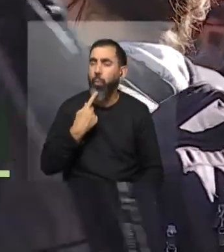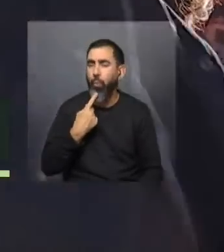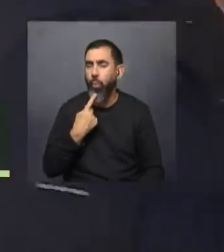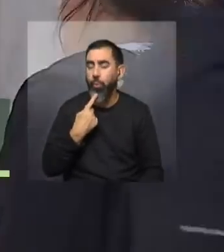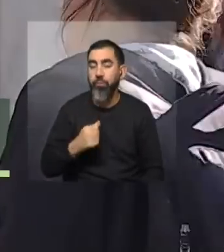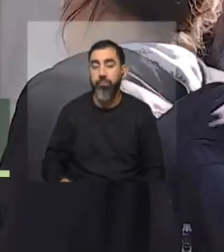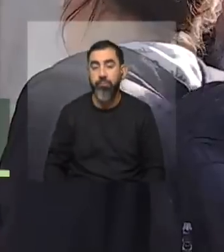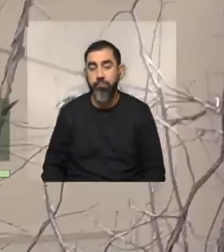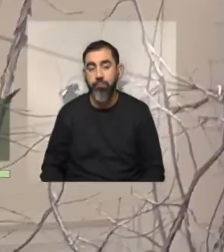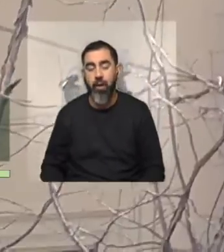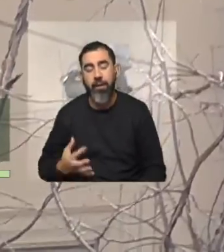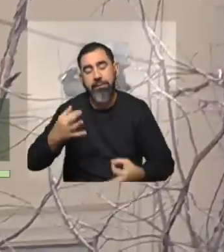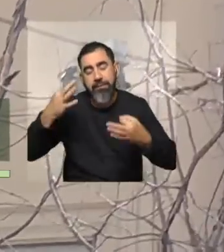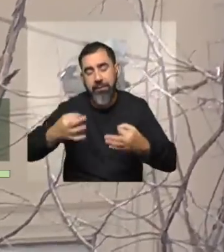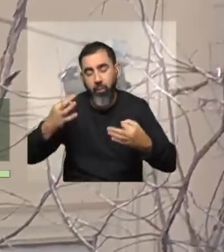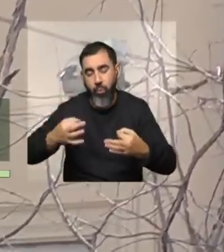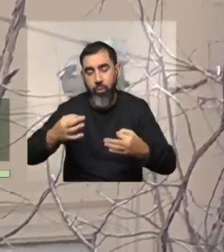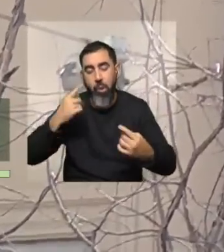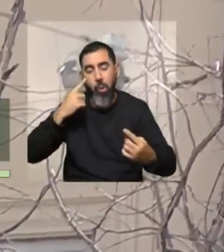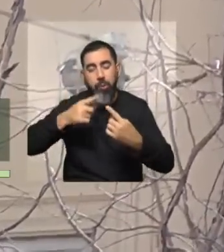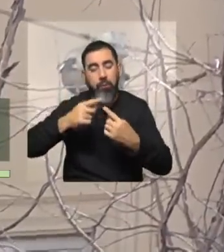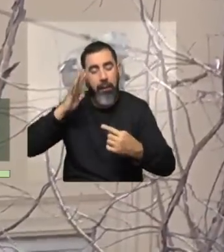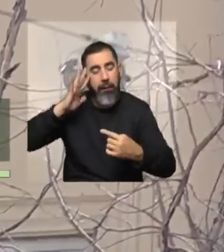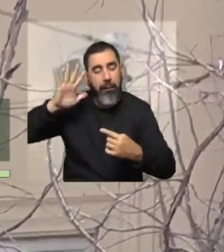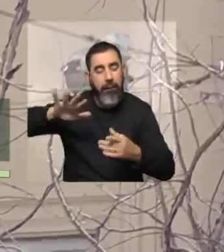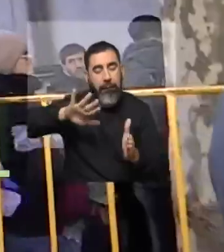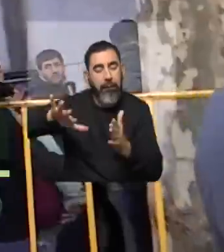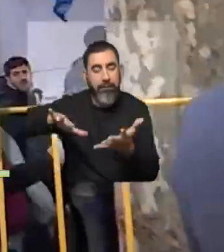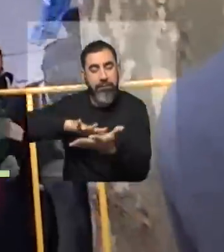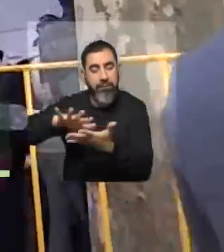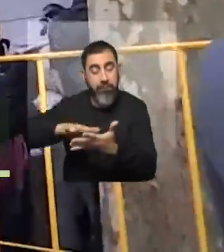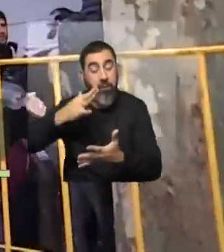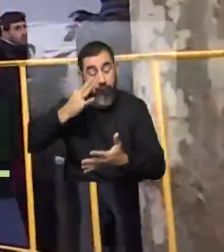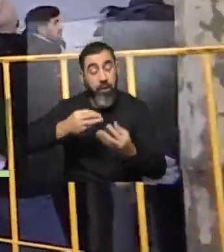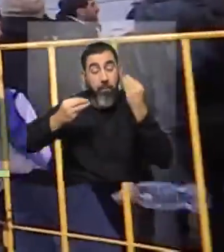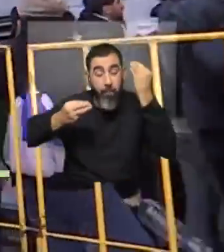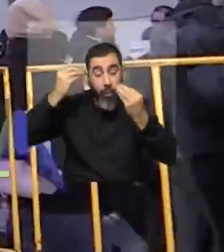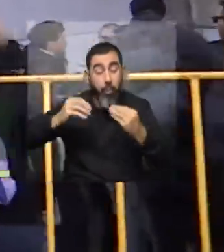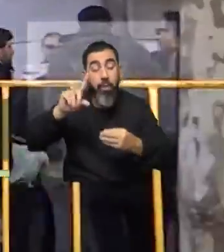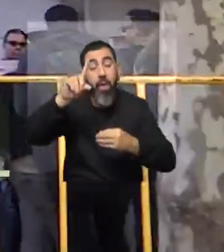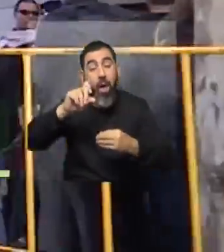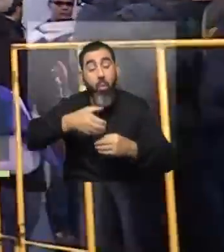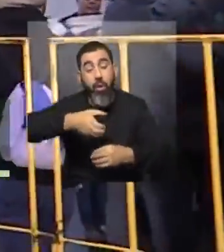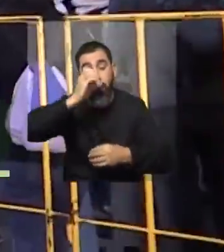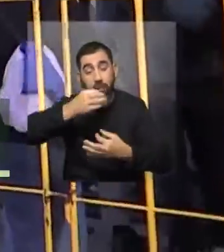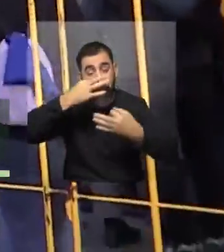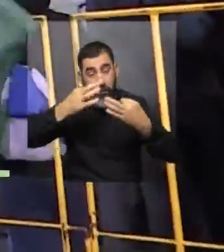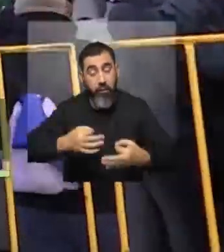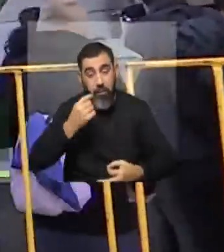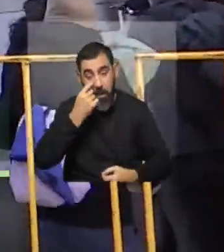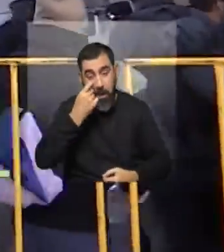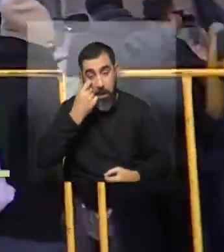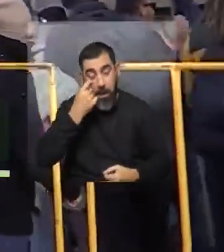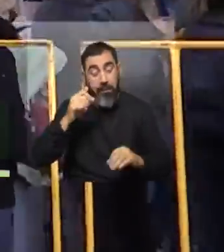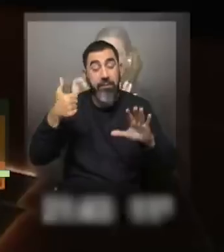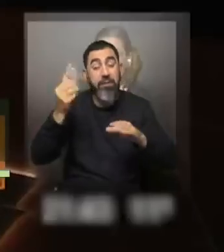más bien estamos bastante seguros, que lo que se busca es correr de eje algo que en realidad es la preocupación de todos los uruguayos, por lo menos el